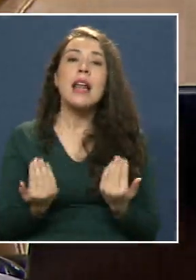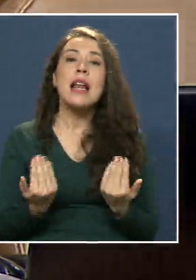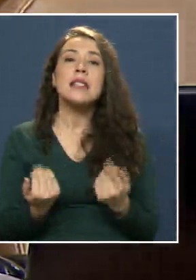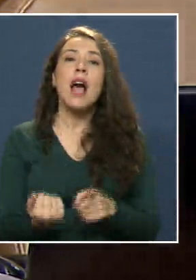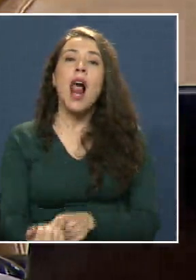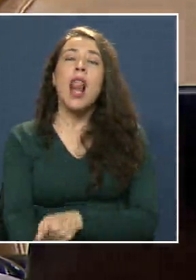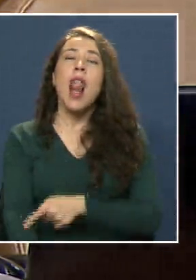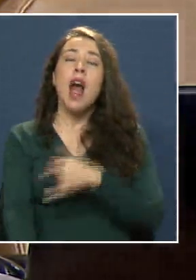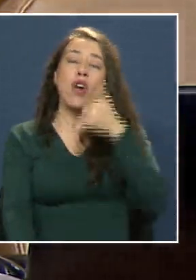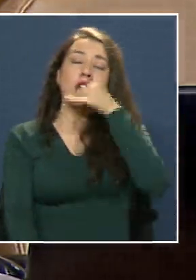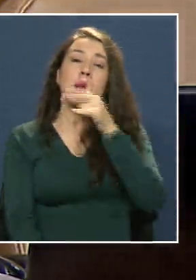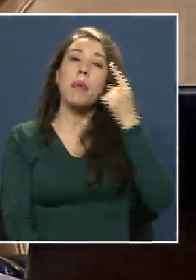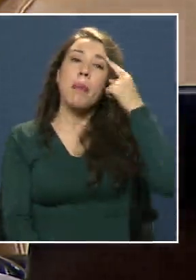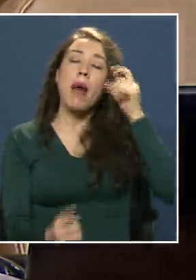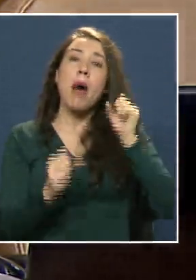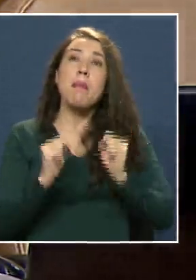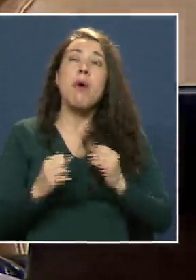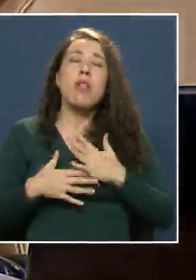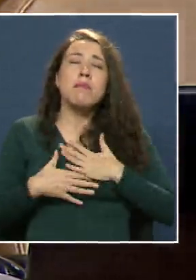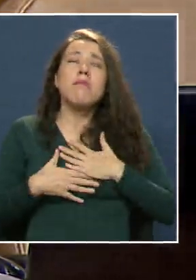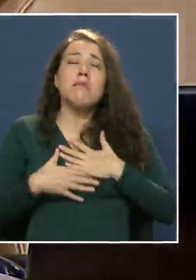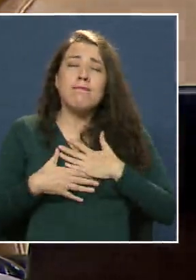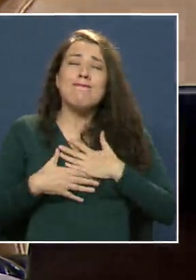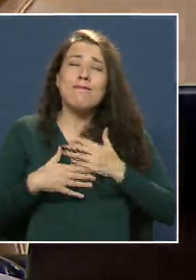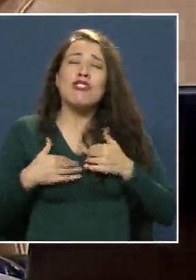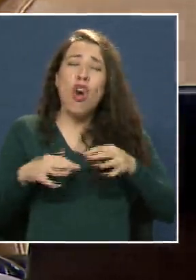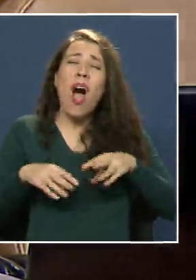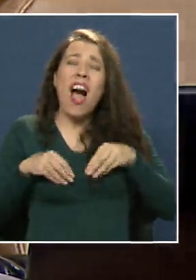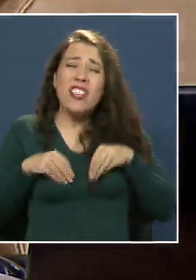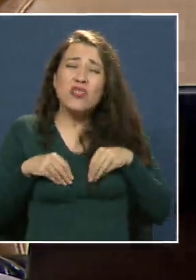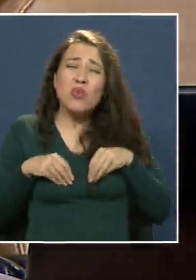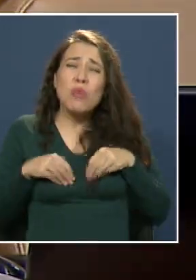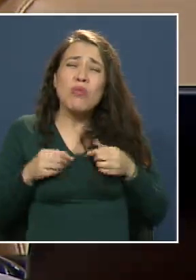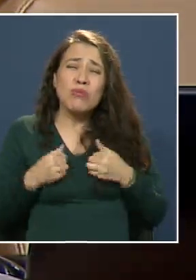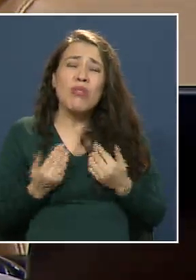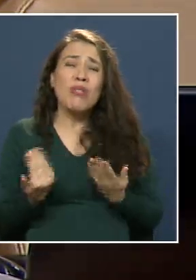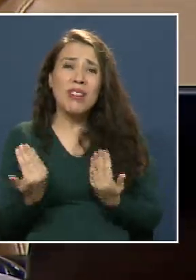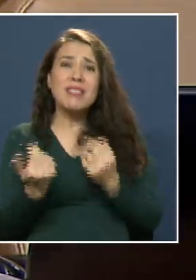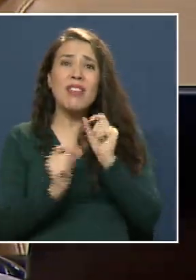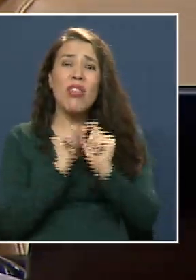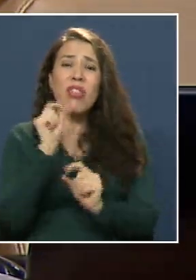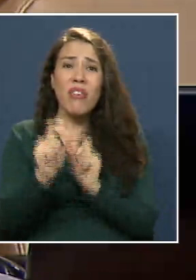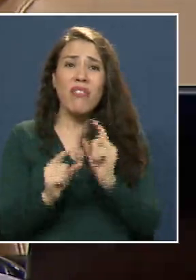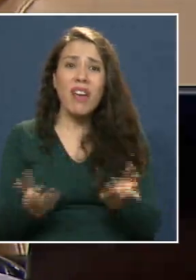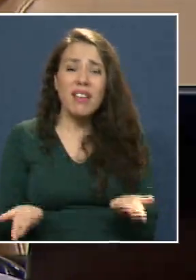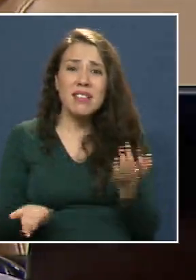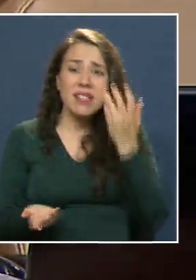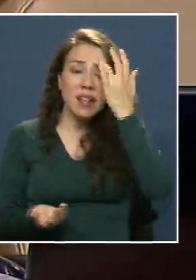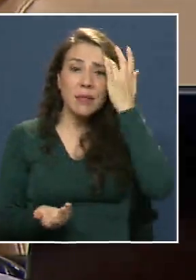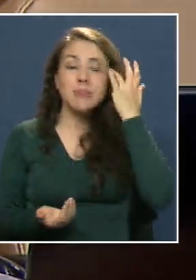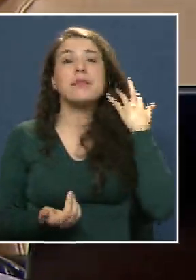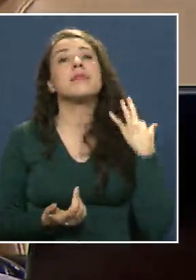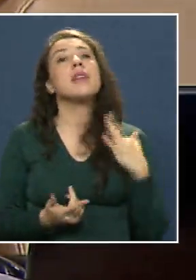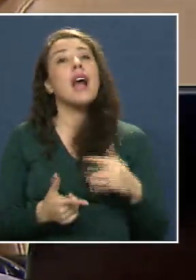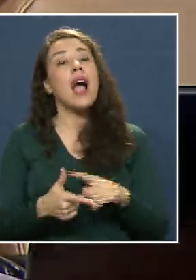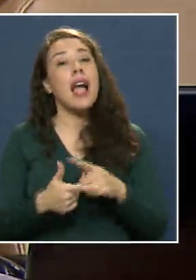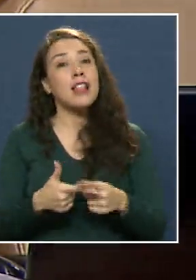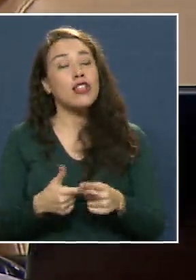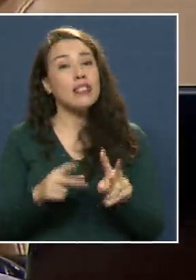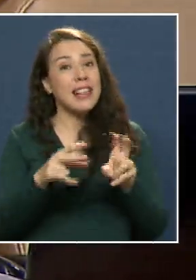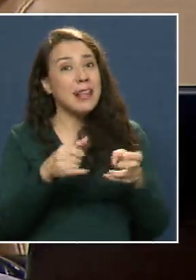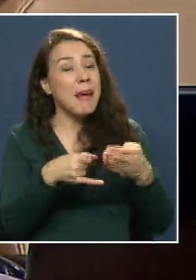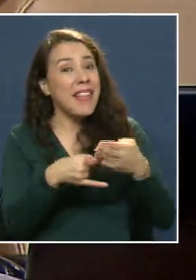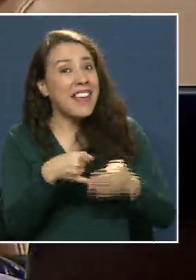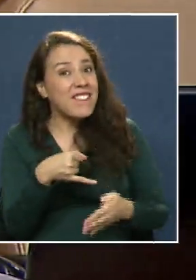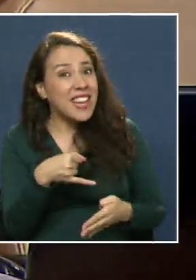largo tiempo para poder estar en condiciones de asumir su capacidad de defensa. Y por lo tanto, efectivamente, la prescripción en